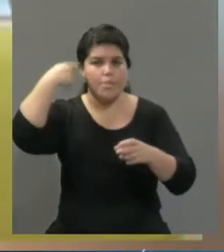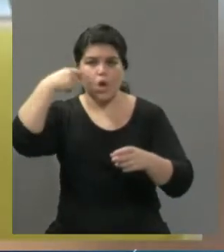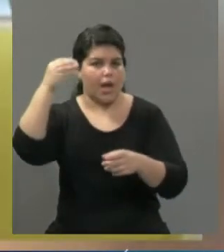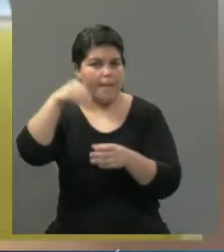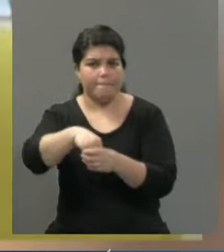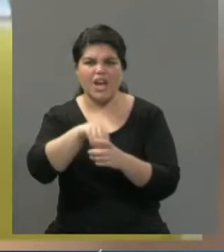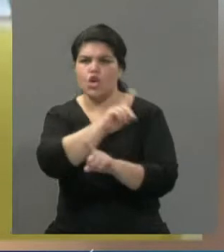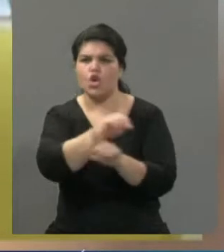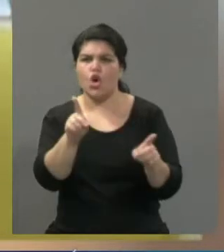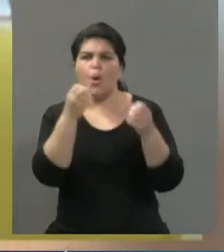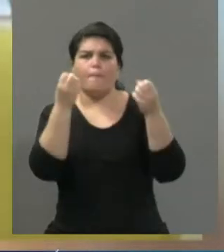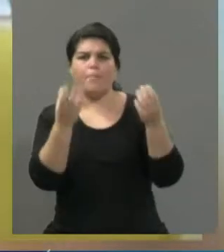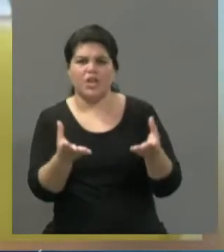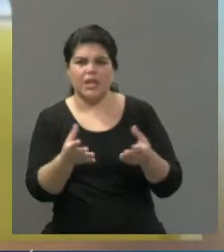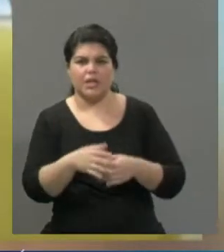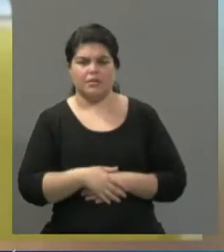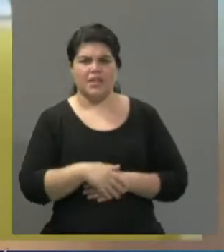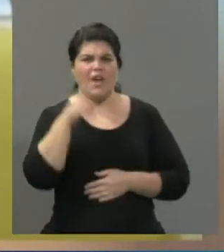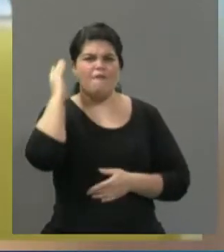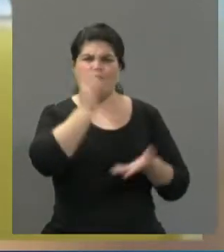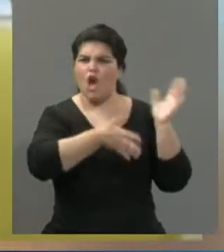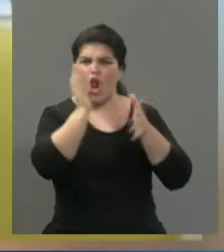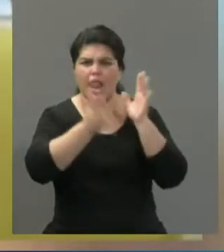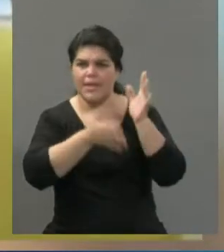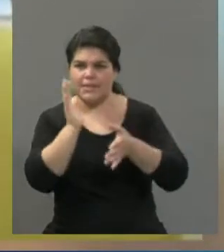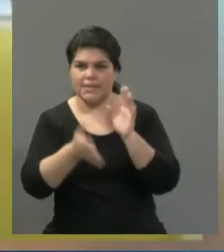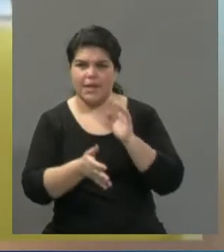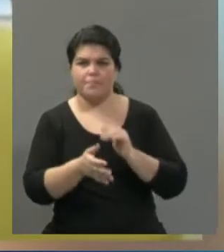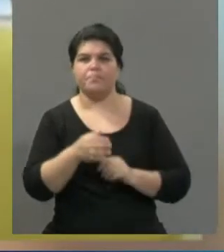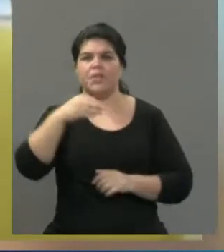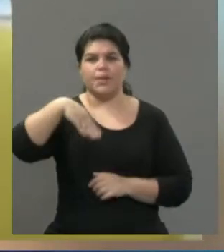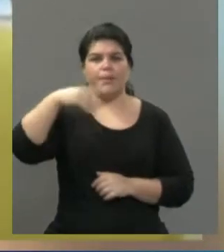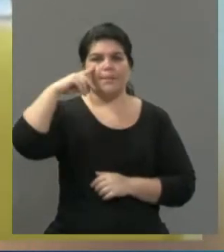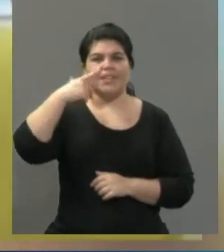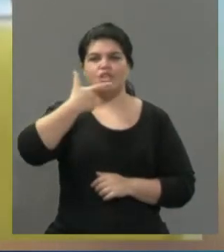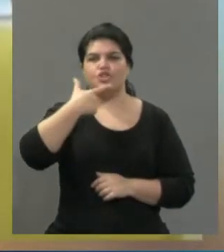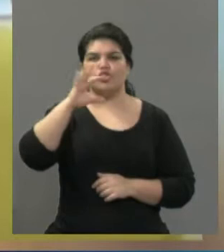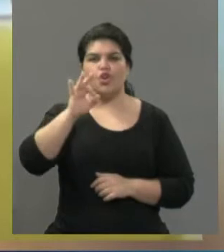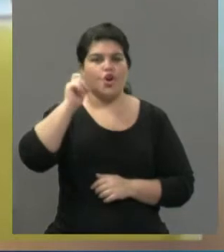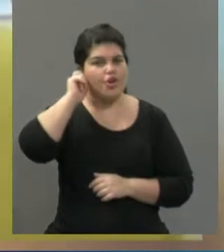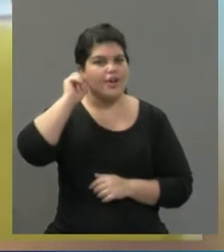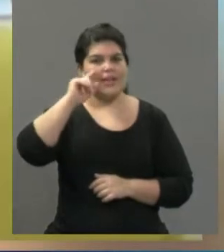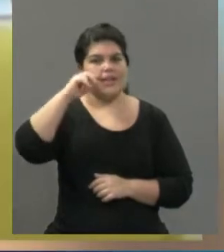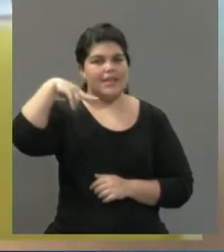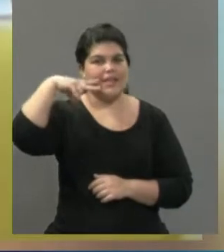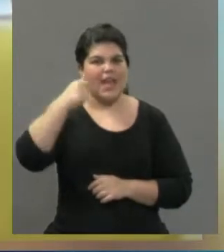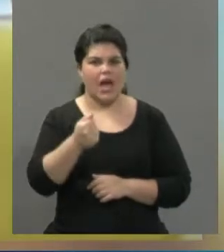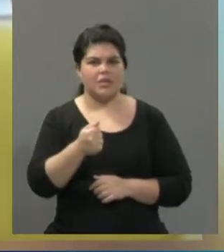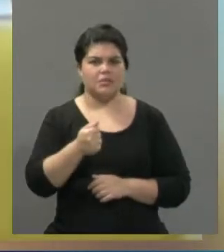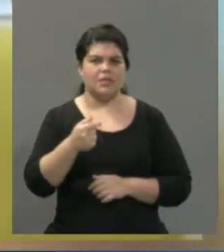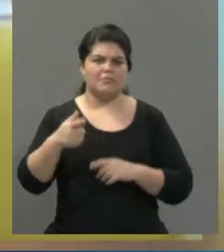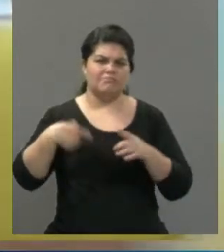de la violencia machista, de la misoginia, ¿no? Sistematizada. Sí. Porque, bueno, creo